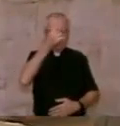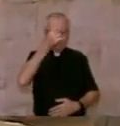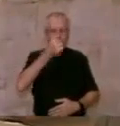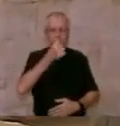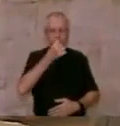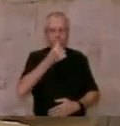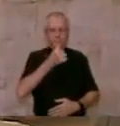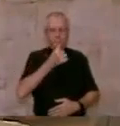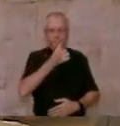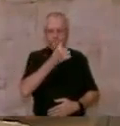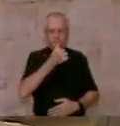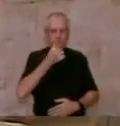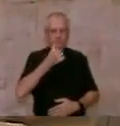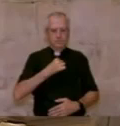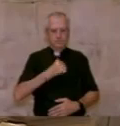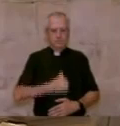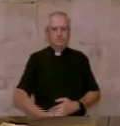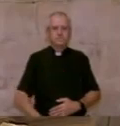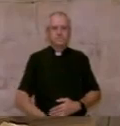a ti, Señor.